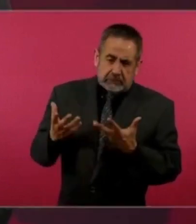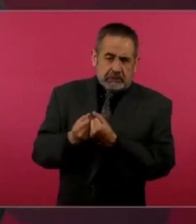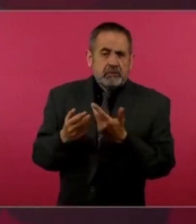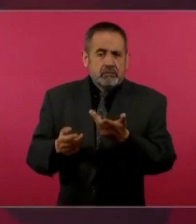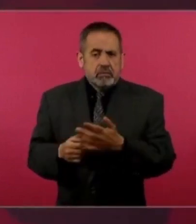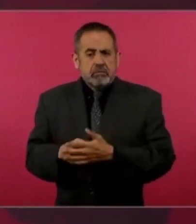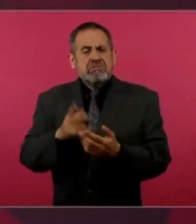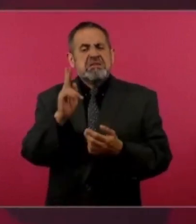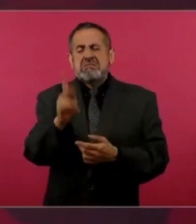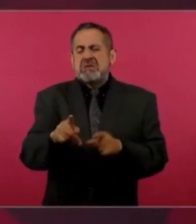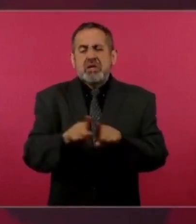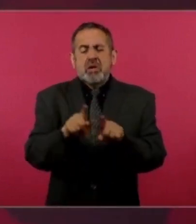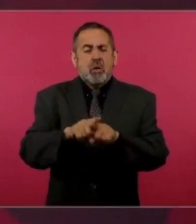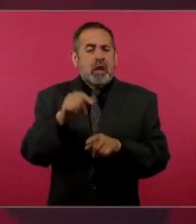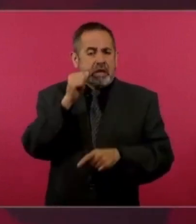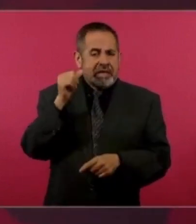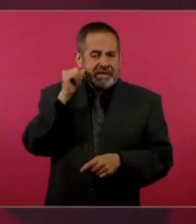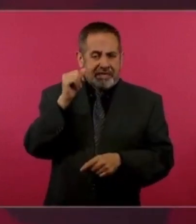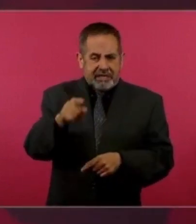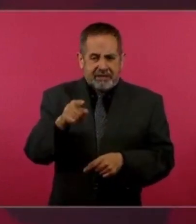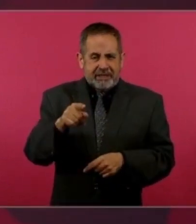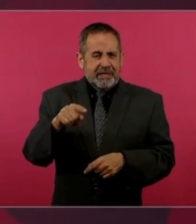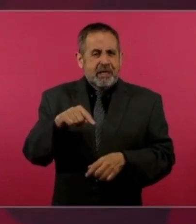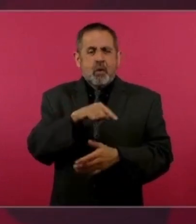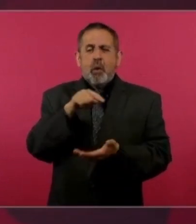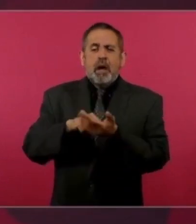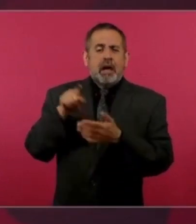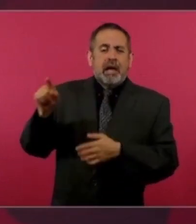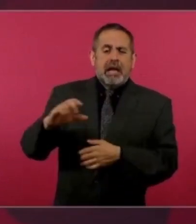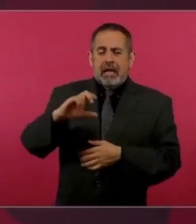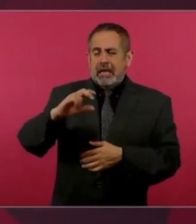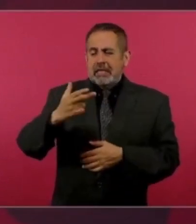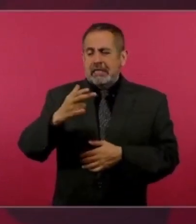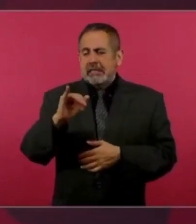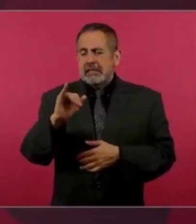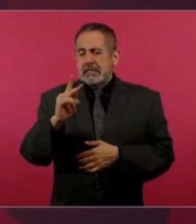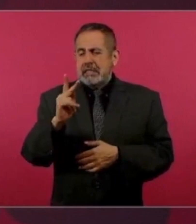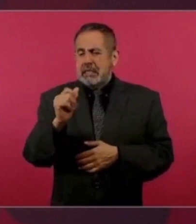como lo de ayer de Chilpancingo,